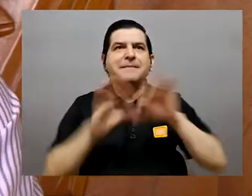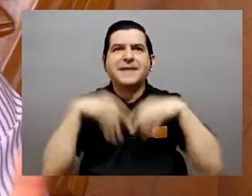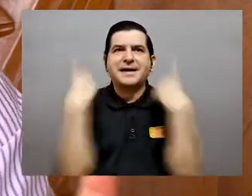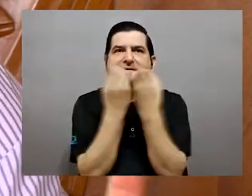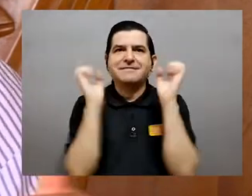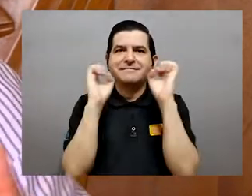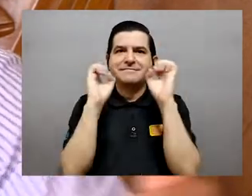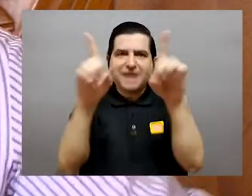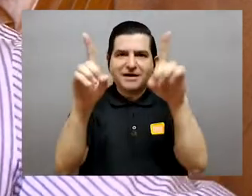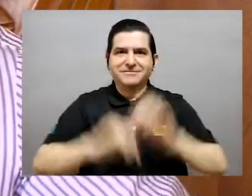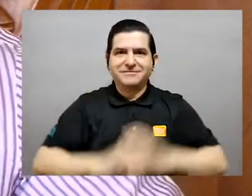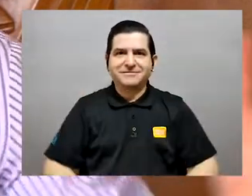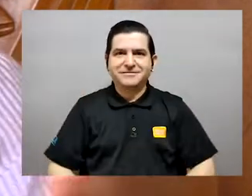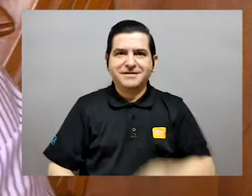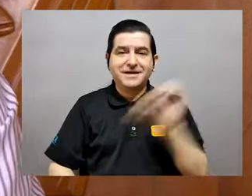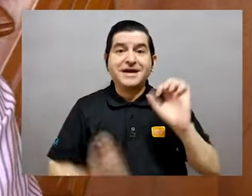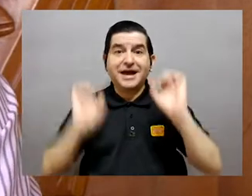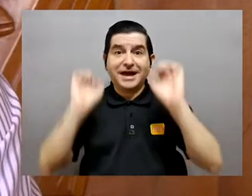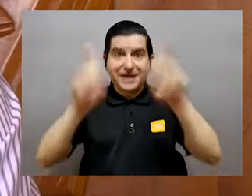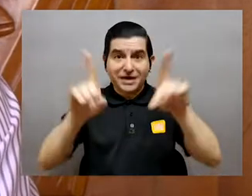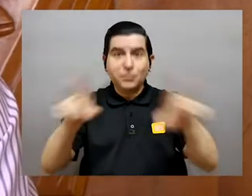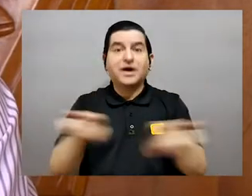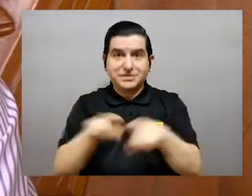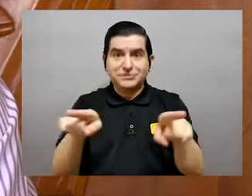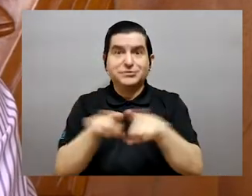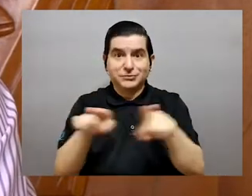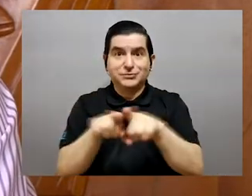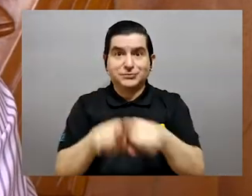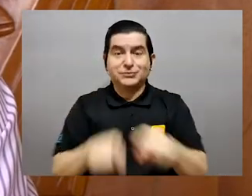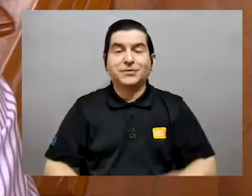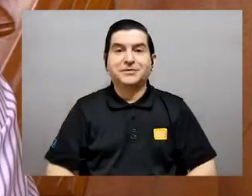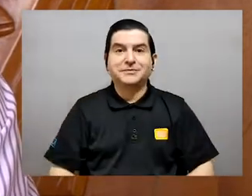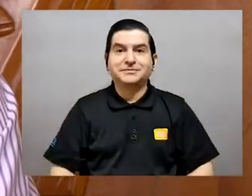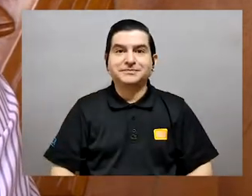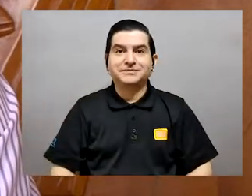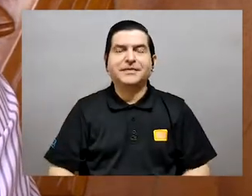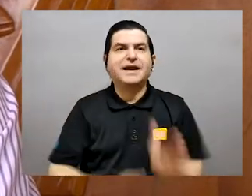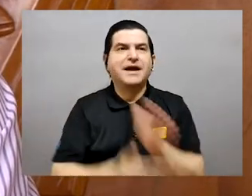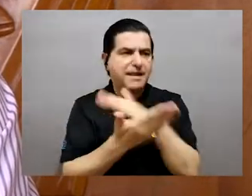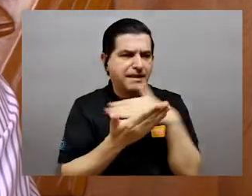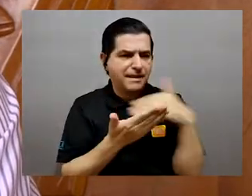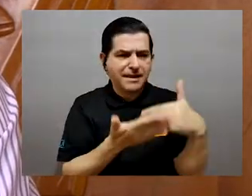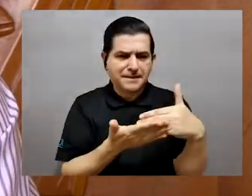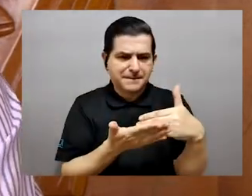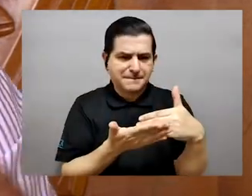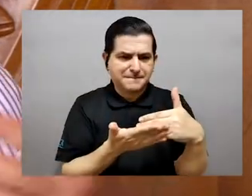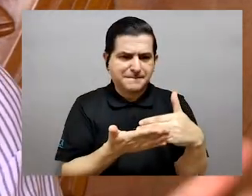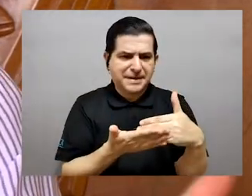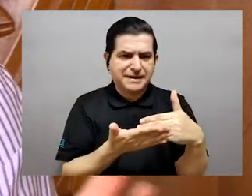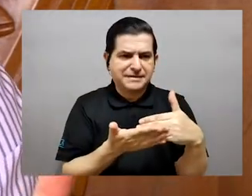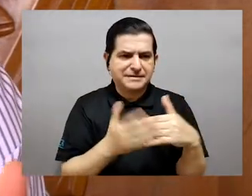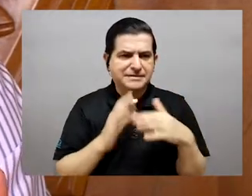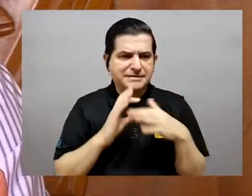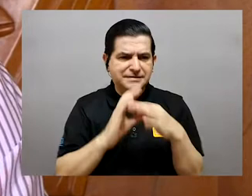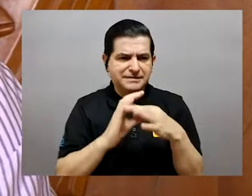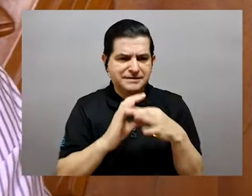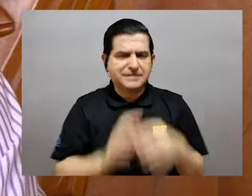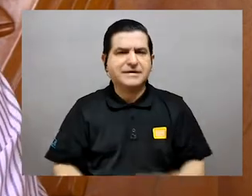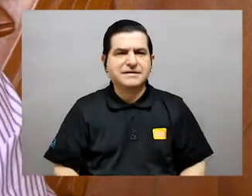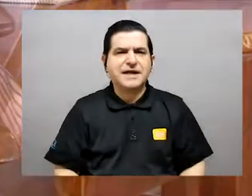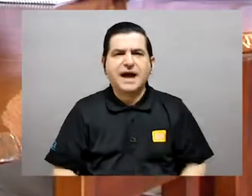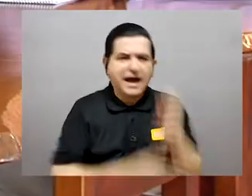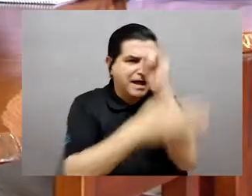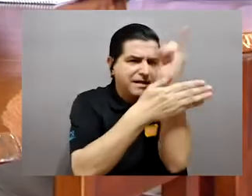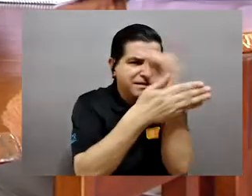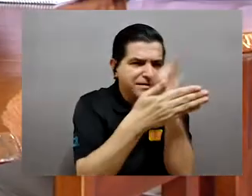79, yo trabajando ahí en el Ministerio de Salud, ya tenía unos 4 años de trabajar allá. Y ya yo estaba bien, estudiando